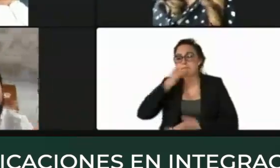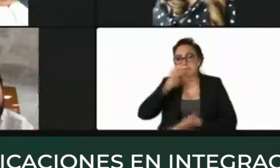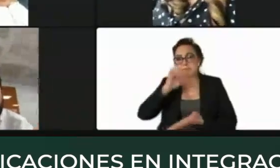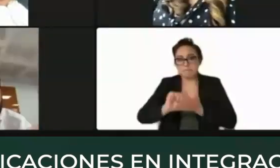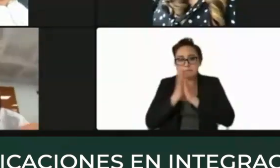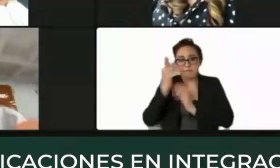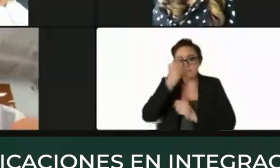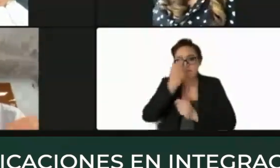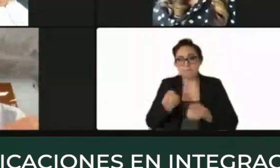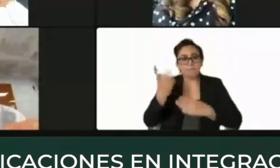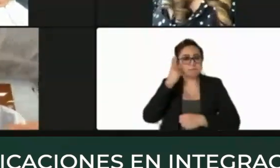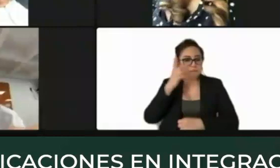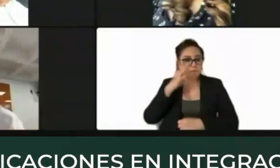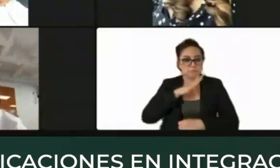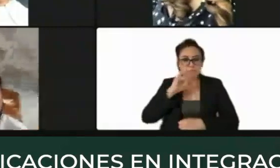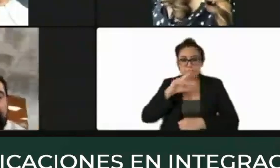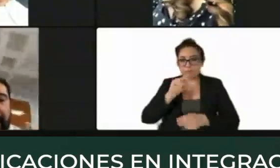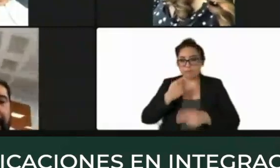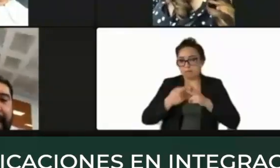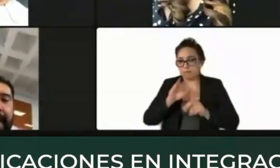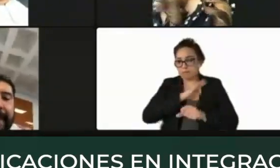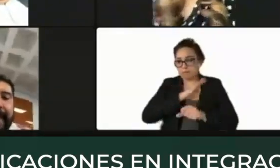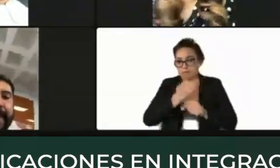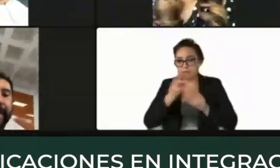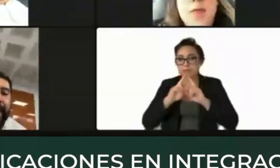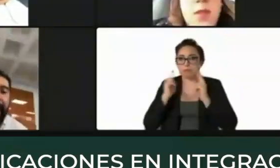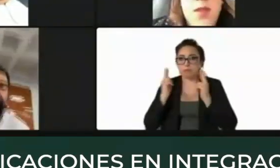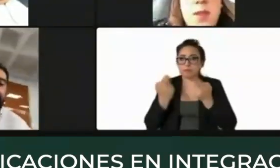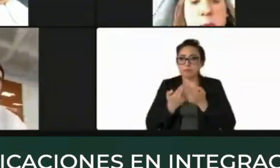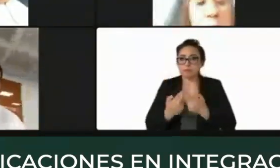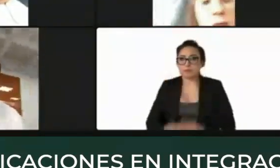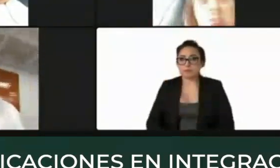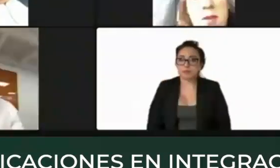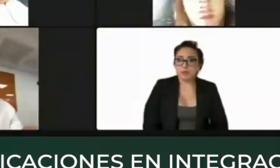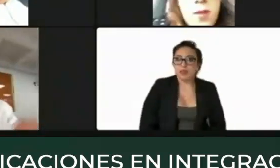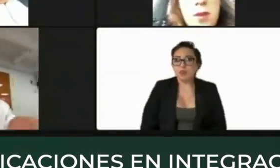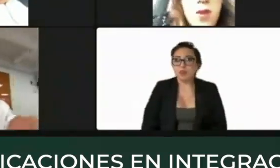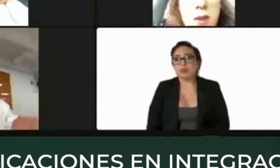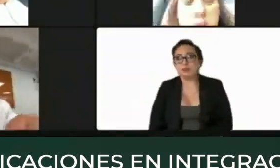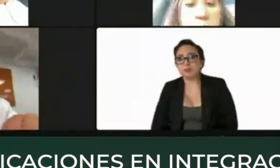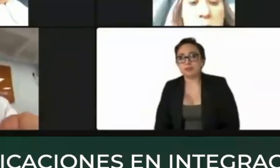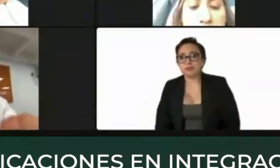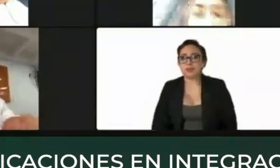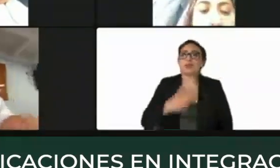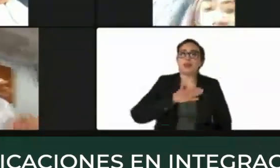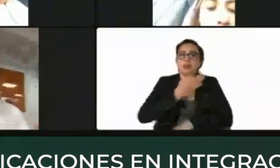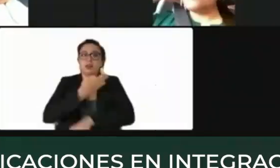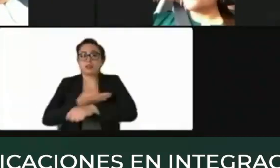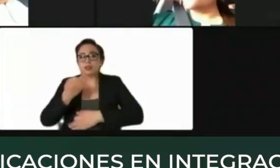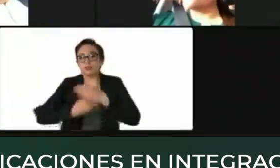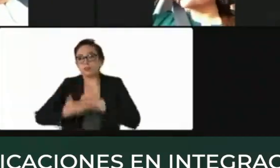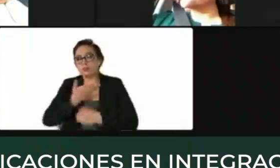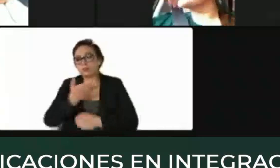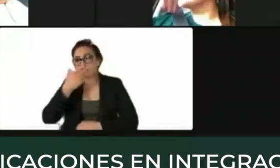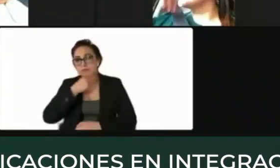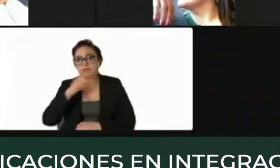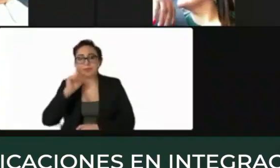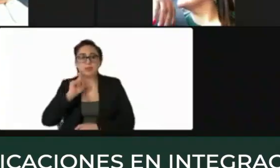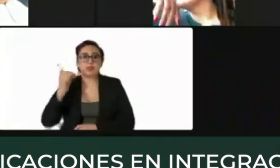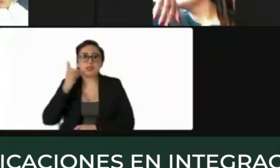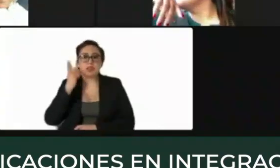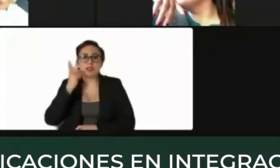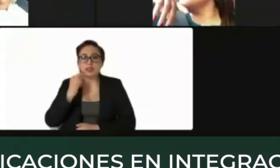Federico Doring. El diputado Aníbal Alexandro Cáñez Morales del PAN sustituye como integrante a Cristian Damián von Rerich. Y en la